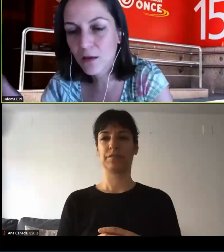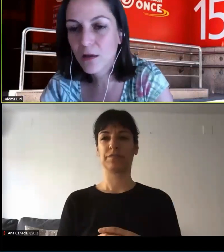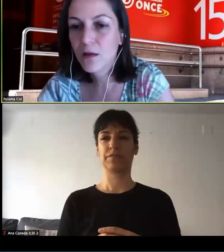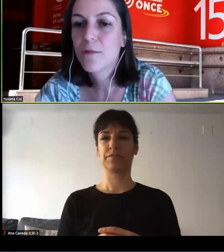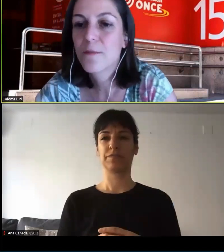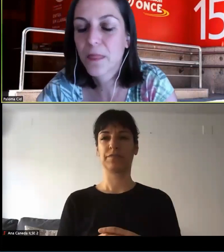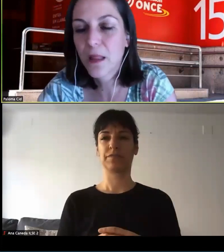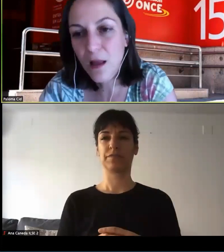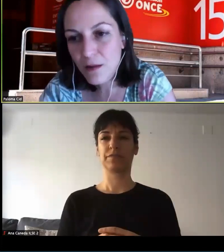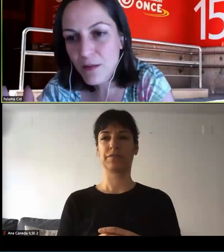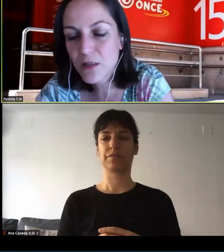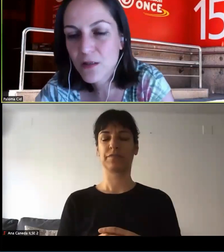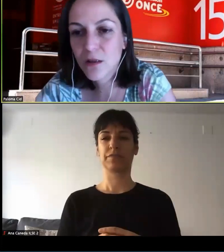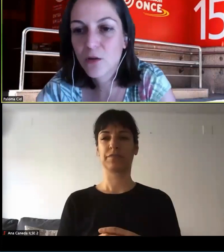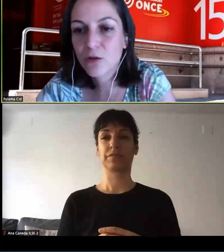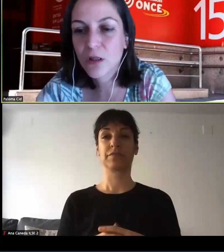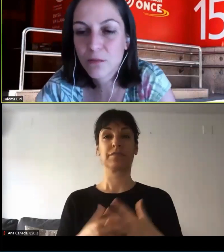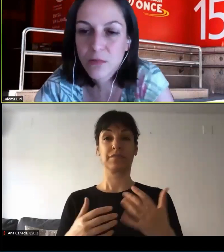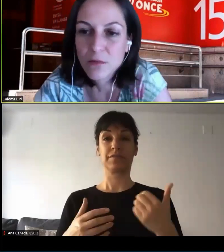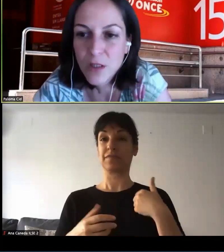abarcar, además,